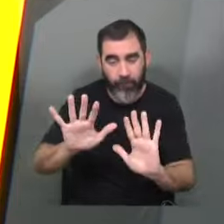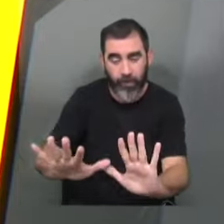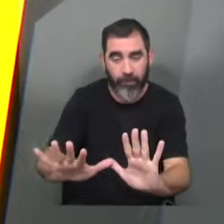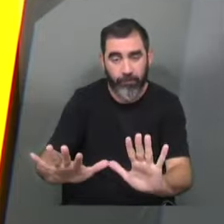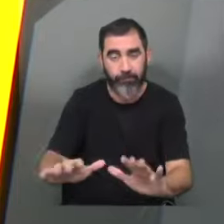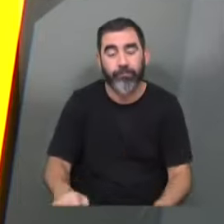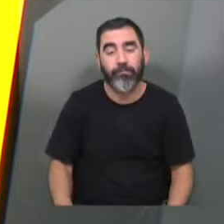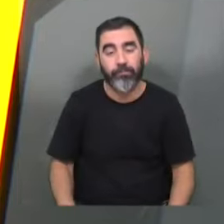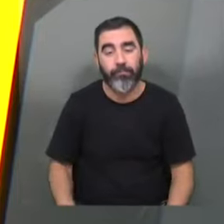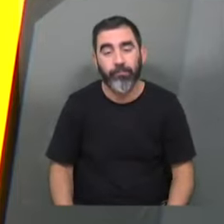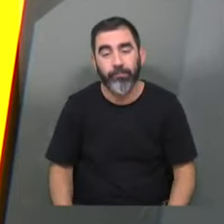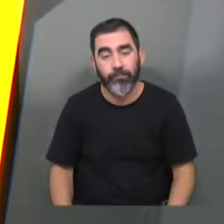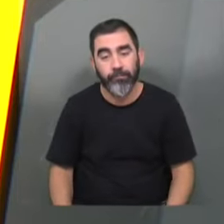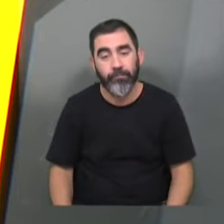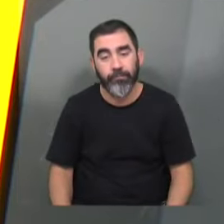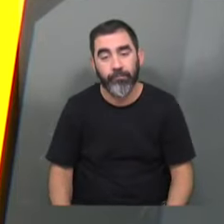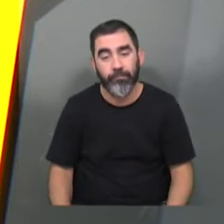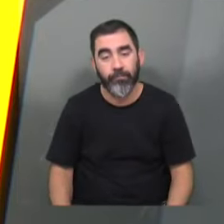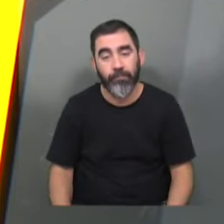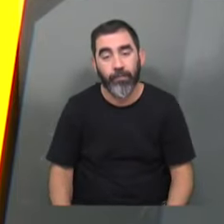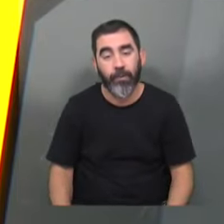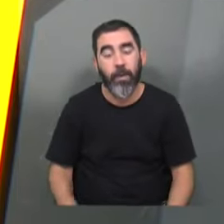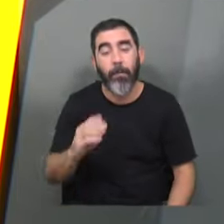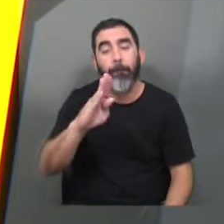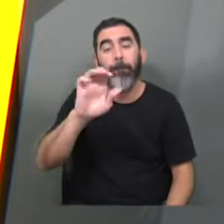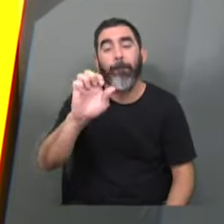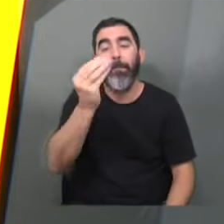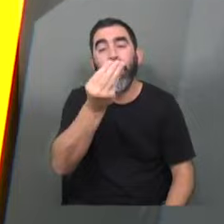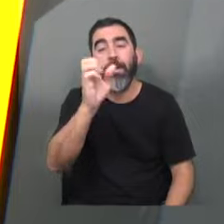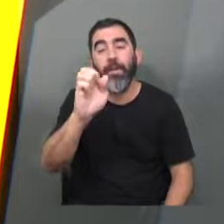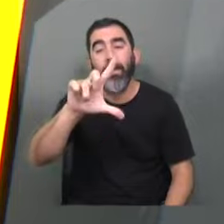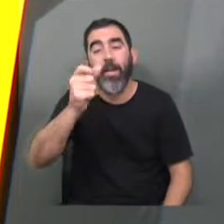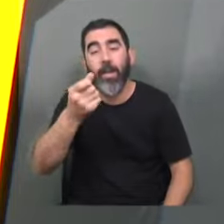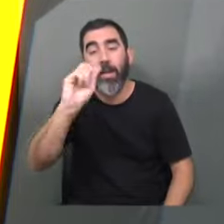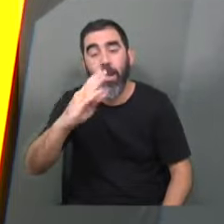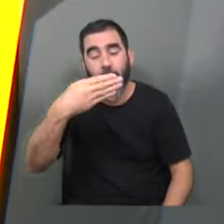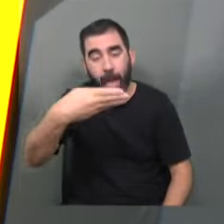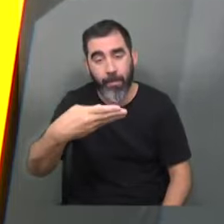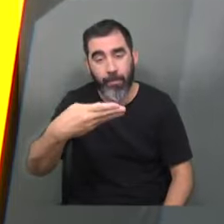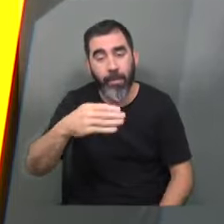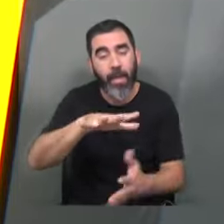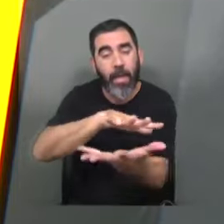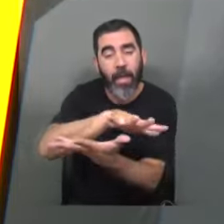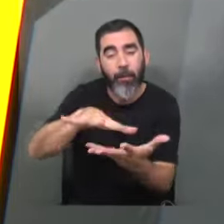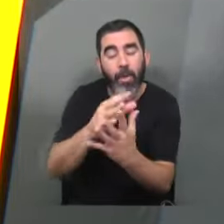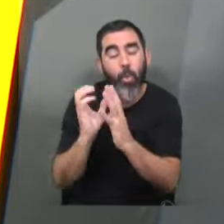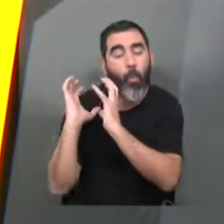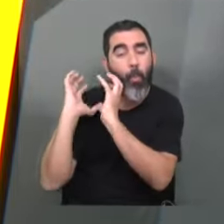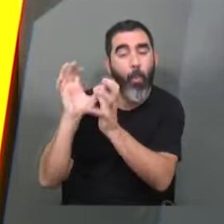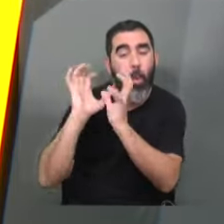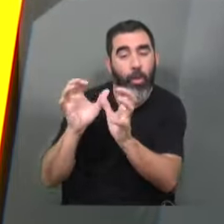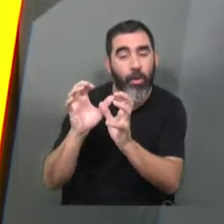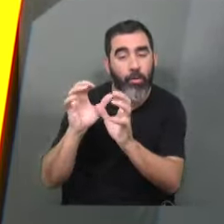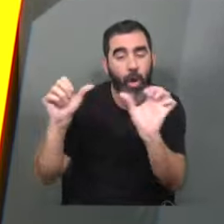estar, ya las vamos a presentar, pero anticipo nombre, Pequelab en el espacio modelo, en unas cuantas actividades libres y abiertas.